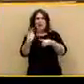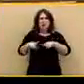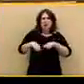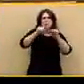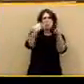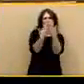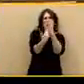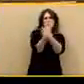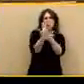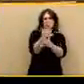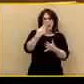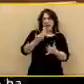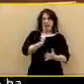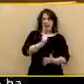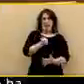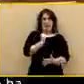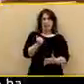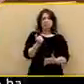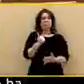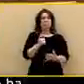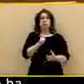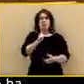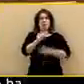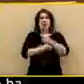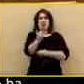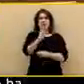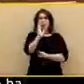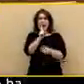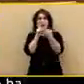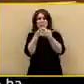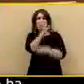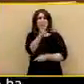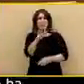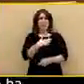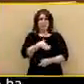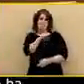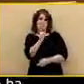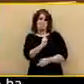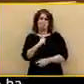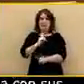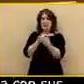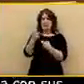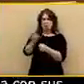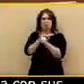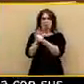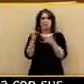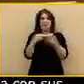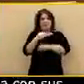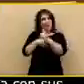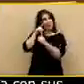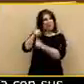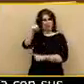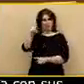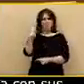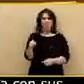cartón-piedra, señor Casado, porque entendemos que el enemigo no es el Partido Popular. El enemigo común que tenemos es el COVID y, en consecuencia, tenemos que actuar frente a él. Sería